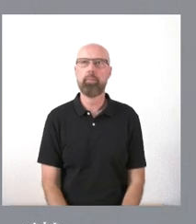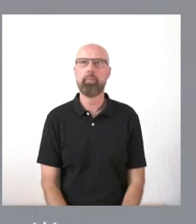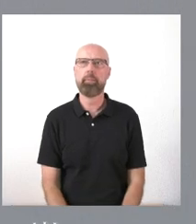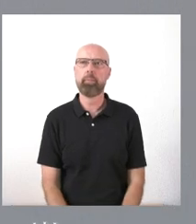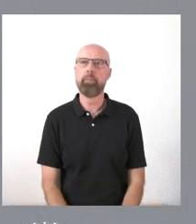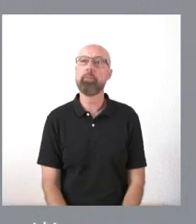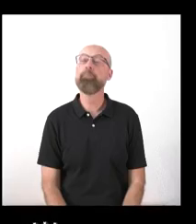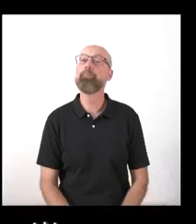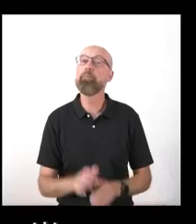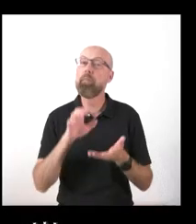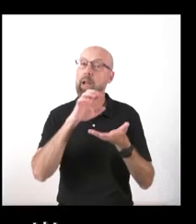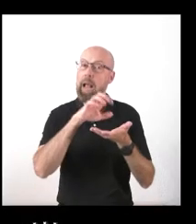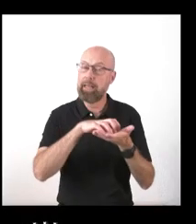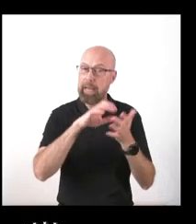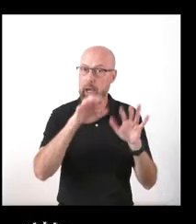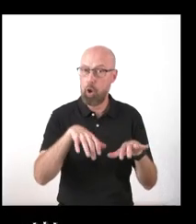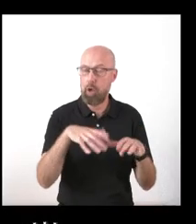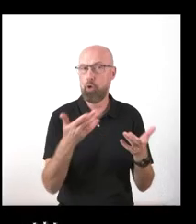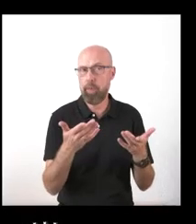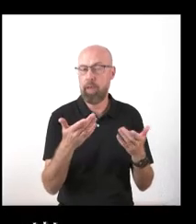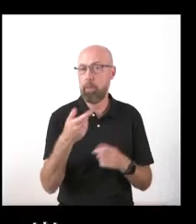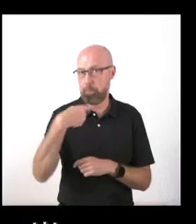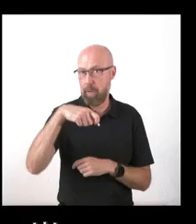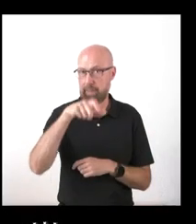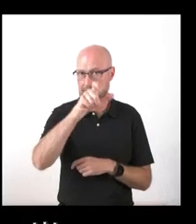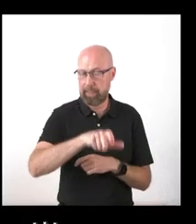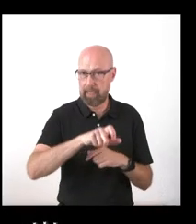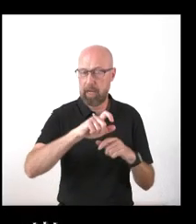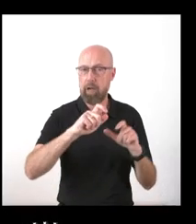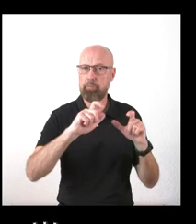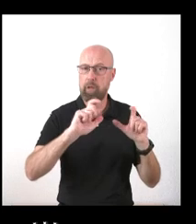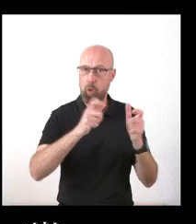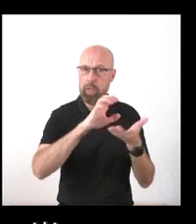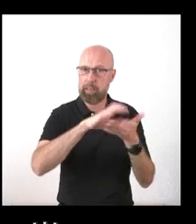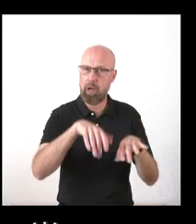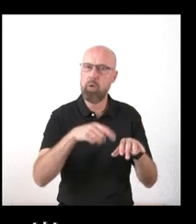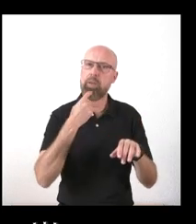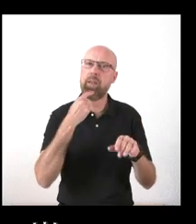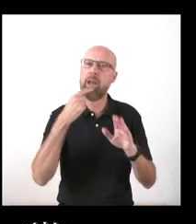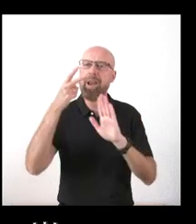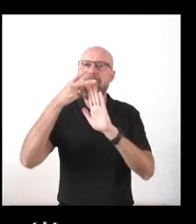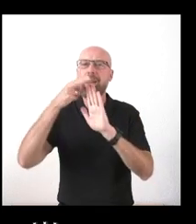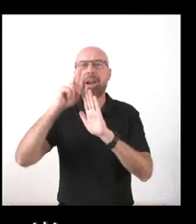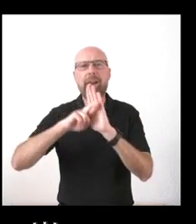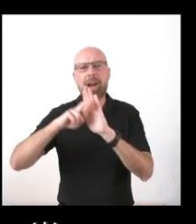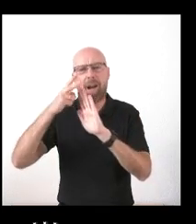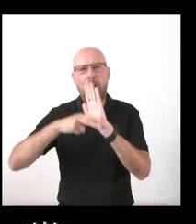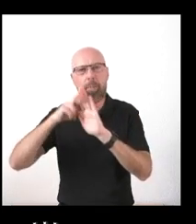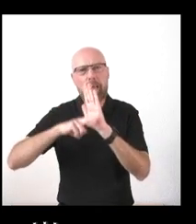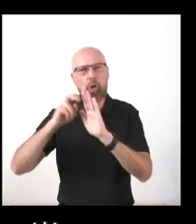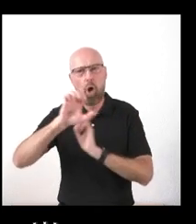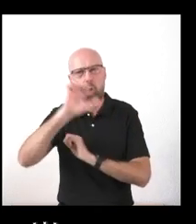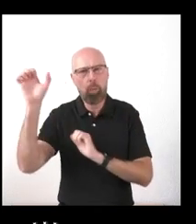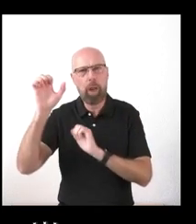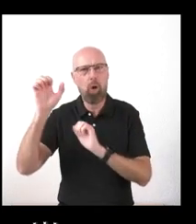Castilla y león entonces bueno el presidente de la junta en este caso renunciaría a pedir la revisión del reglamento europeo porque él sí que ofreció